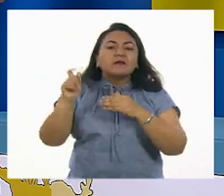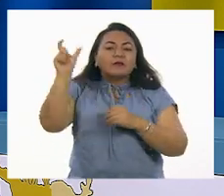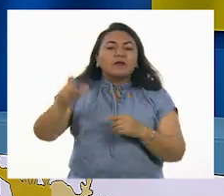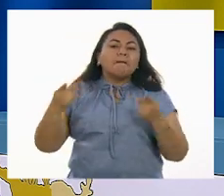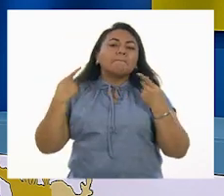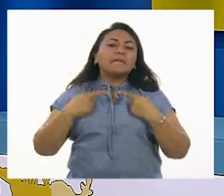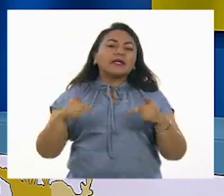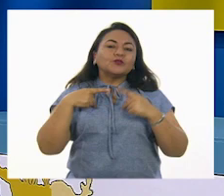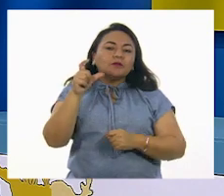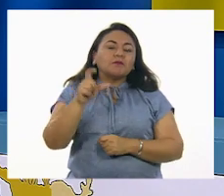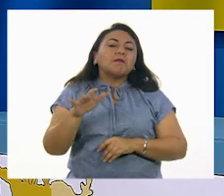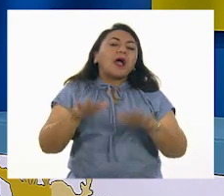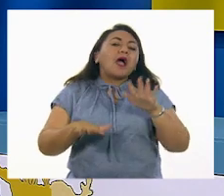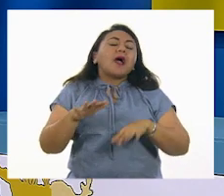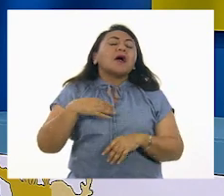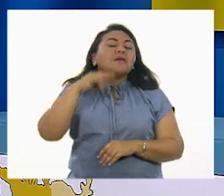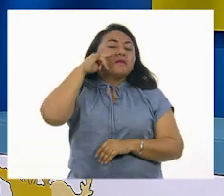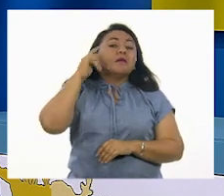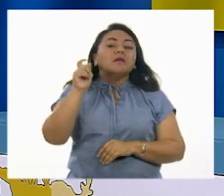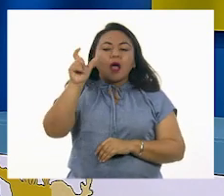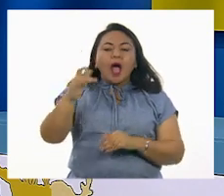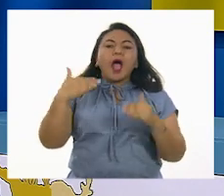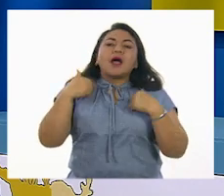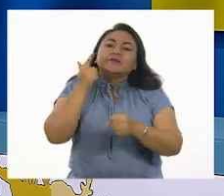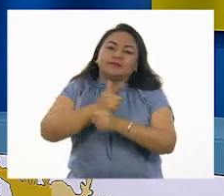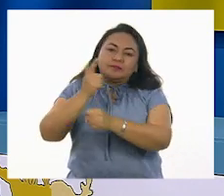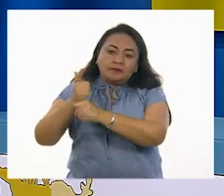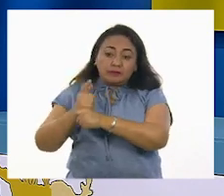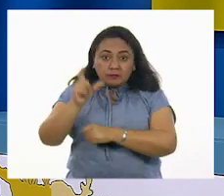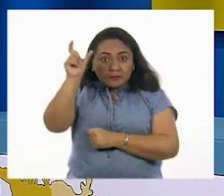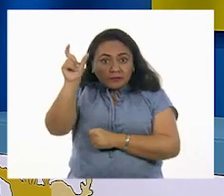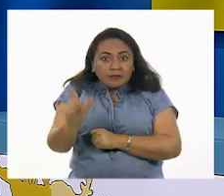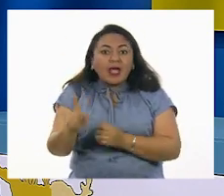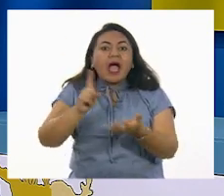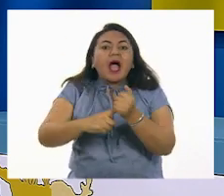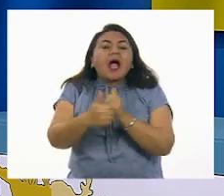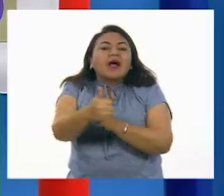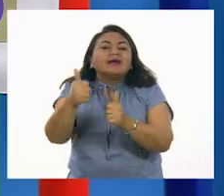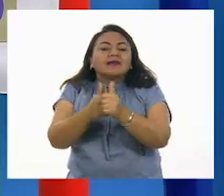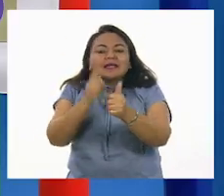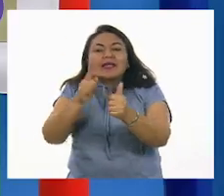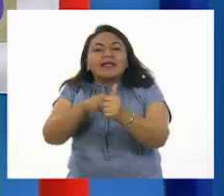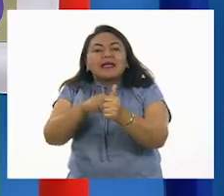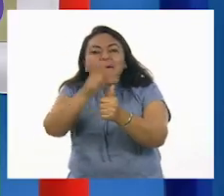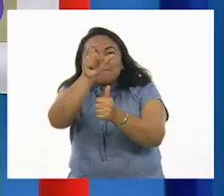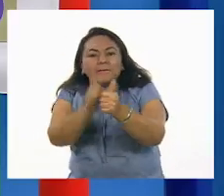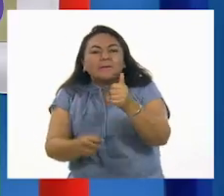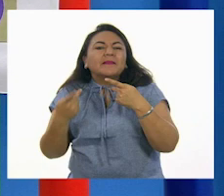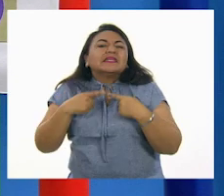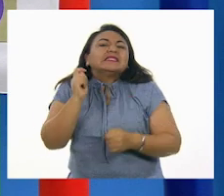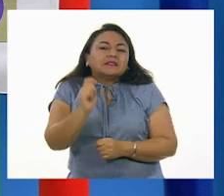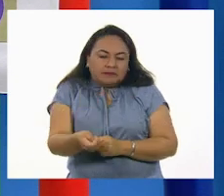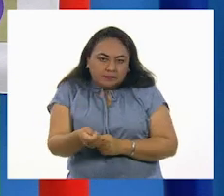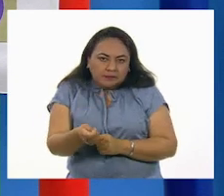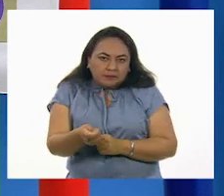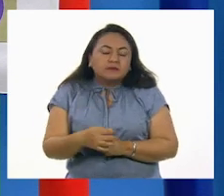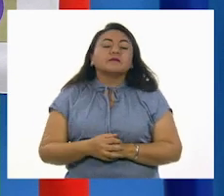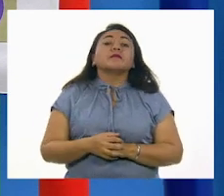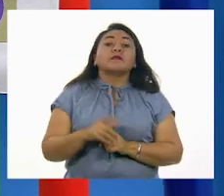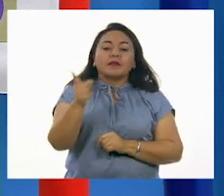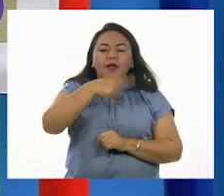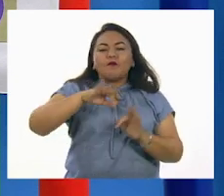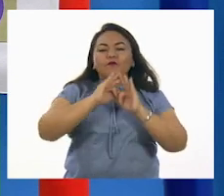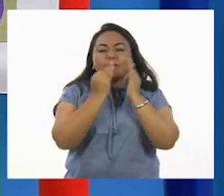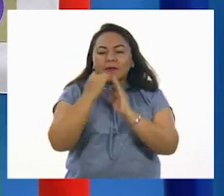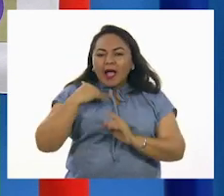es importante, pues nos permite entender a la persona, al ser humano detrás de la historia. Segunda, una forma de adentrarnos